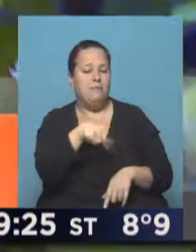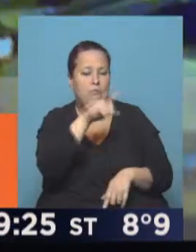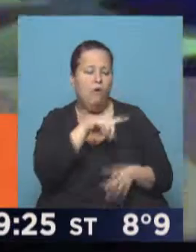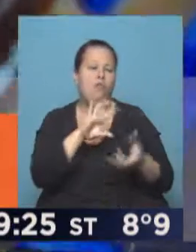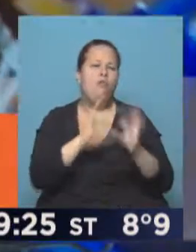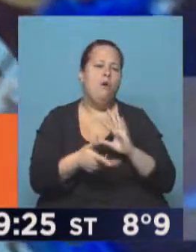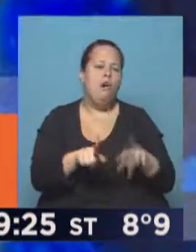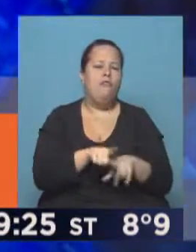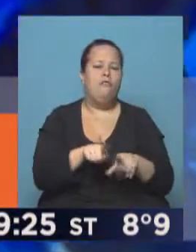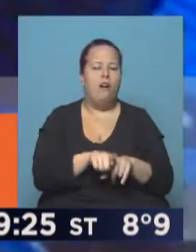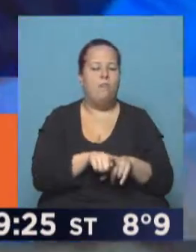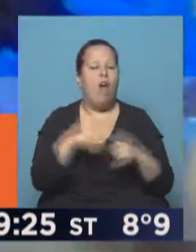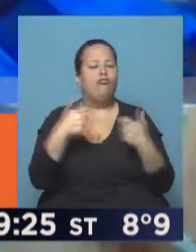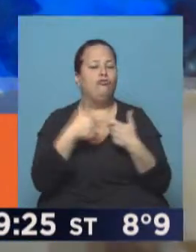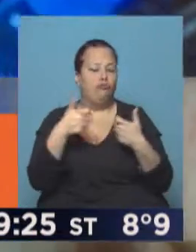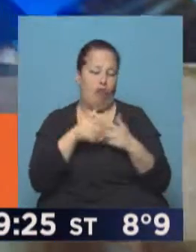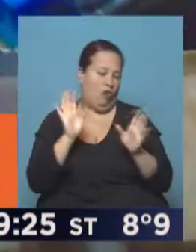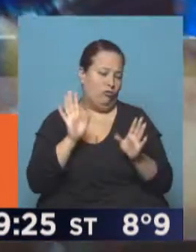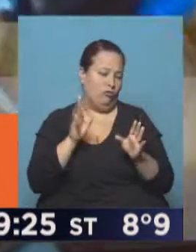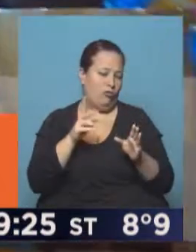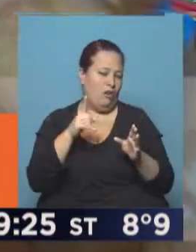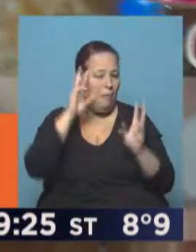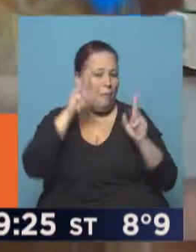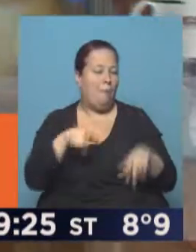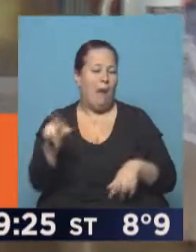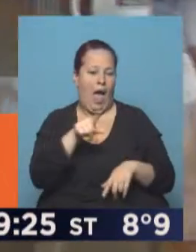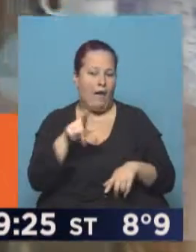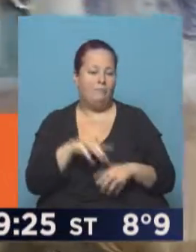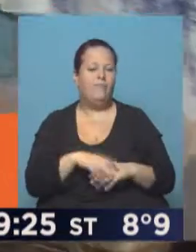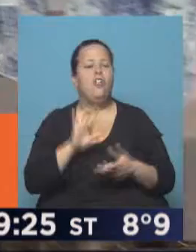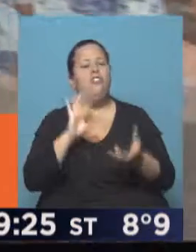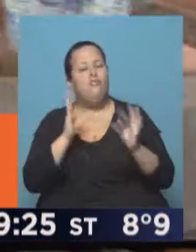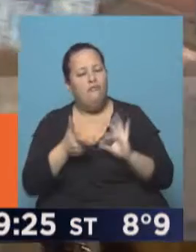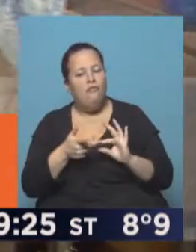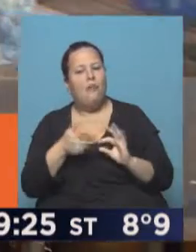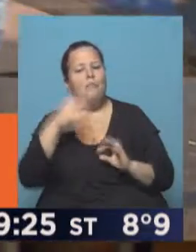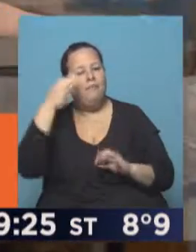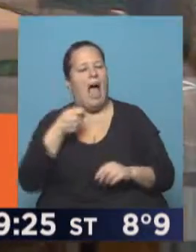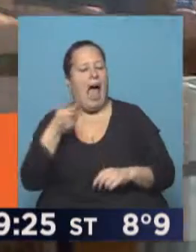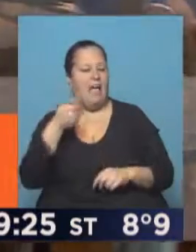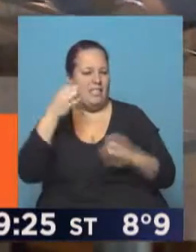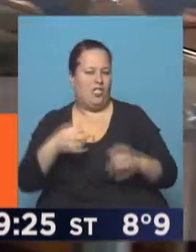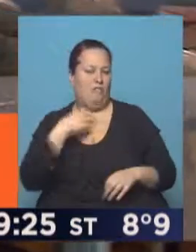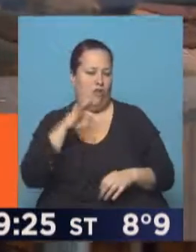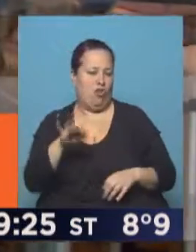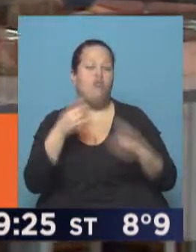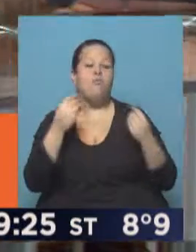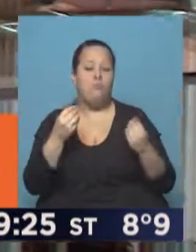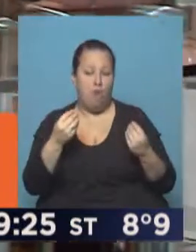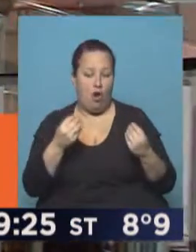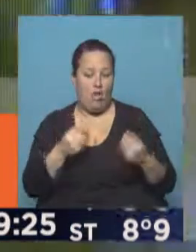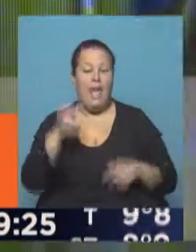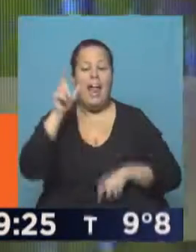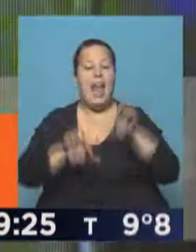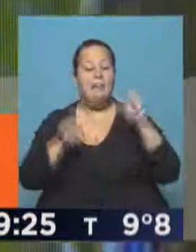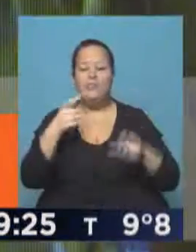alguna manera, son cómplices intelectuales y de alguna manera los verdaderos asesinos de mi hijo. ¿Por qué? Porque la